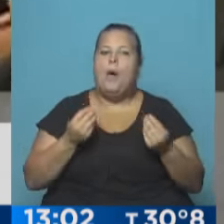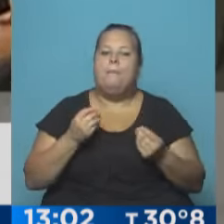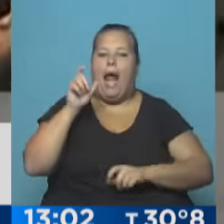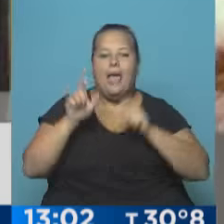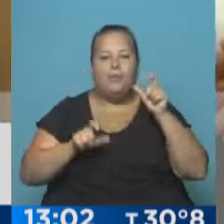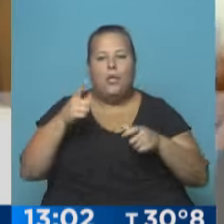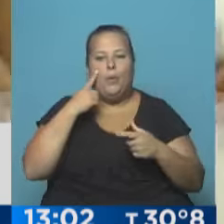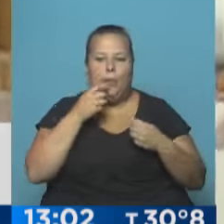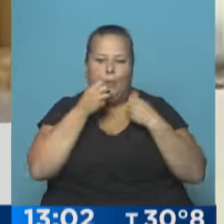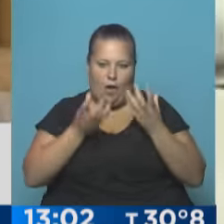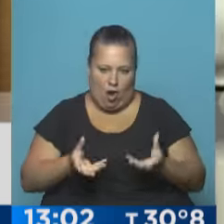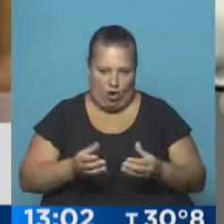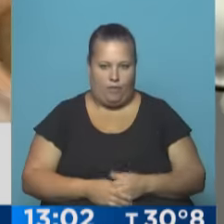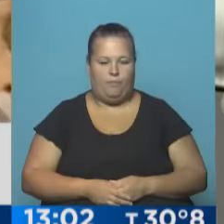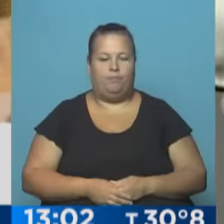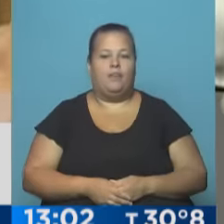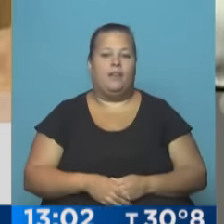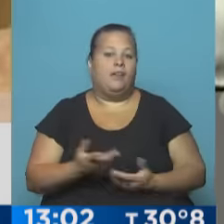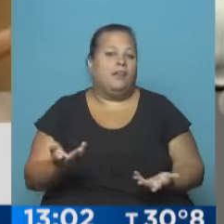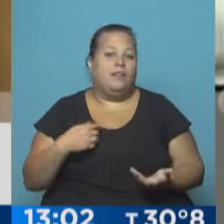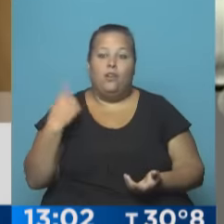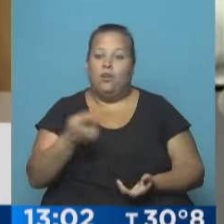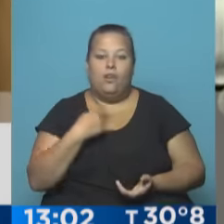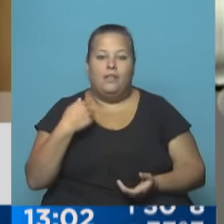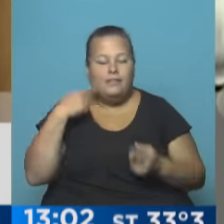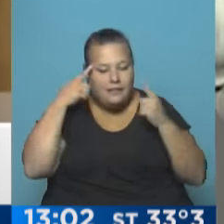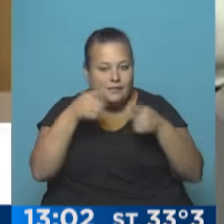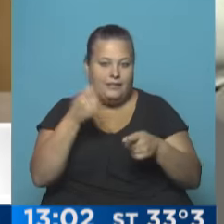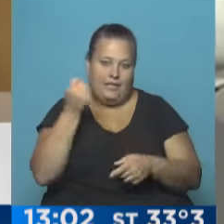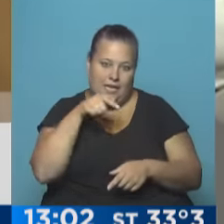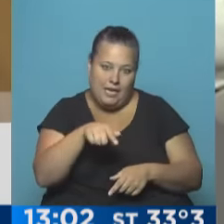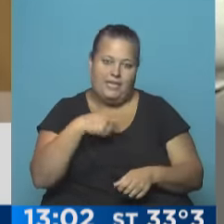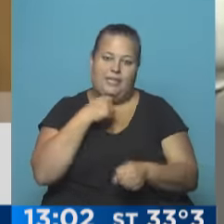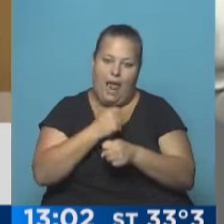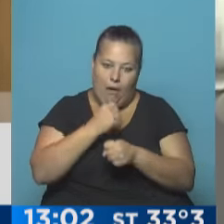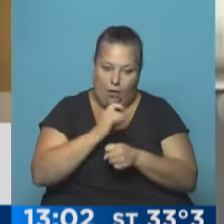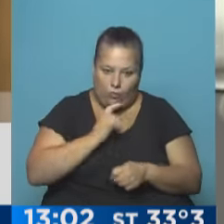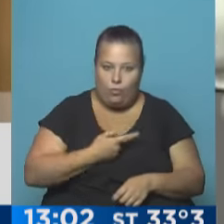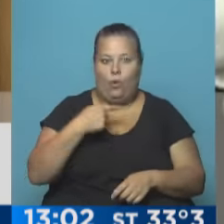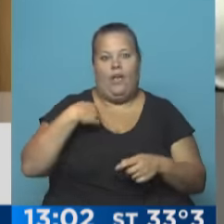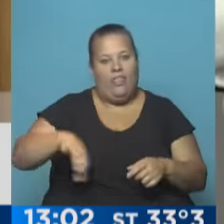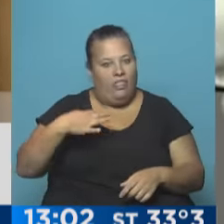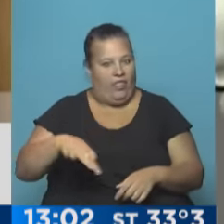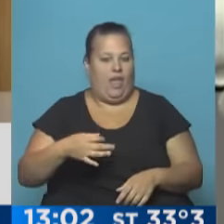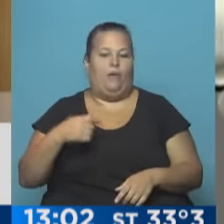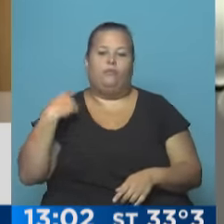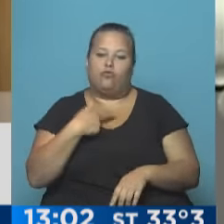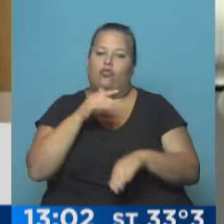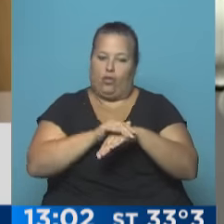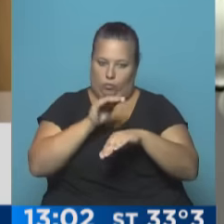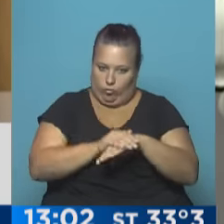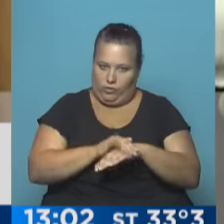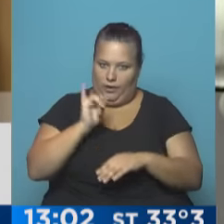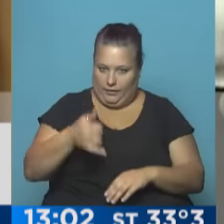la gente viva mejor que es nuestra vocación es nuestra tarea es nuestro deber es nuestro